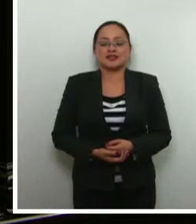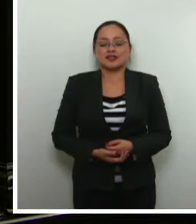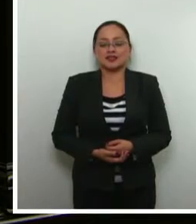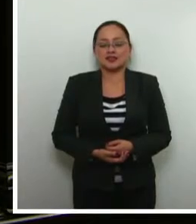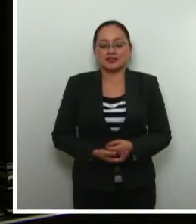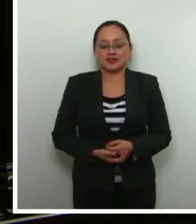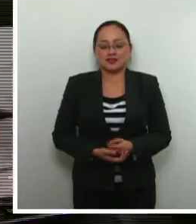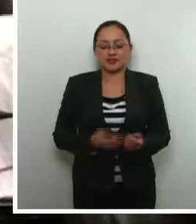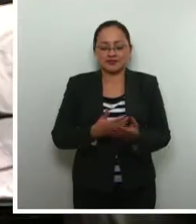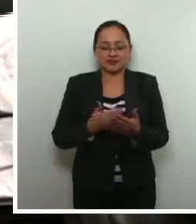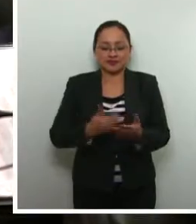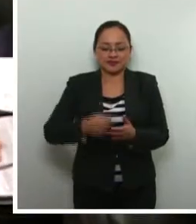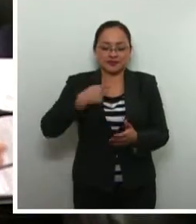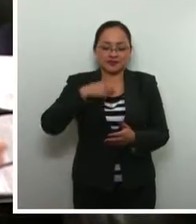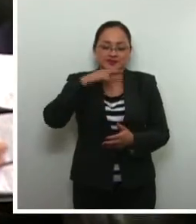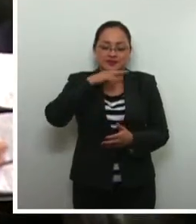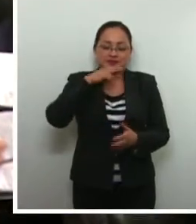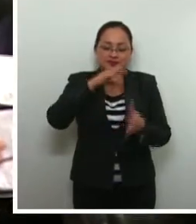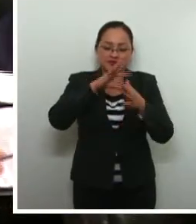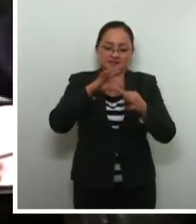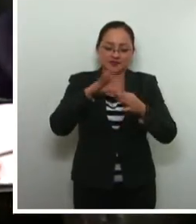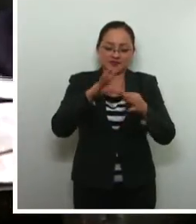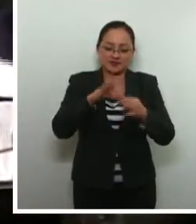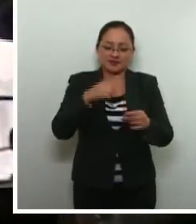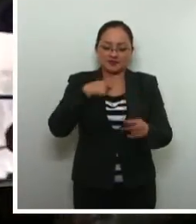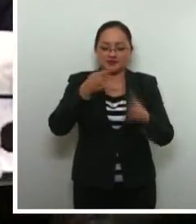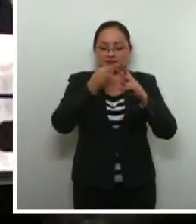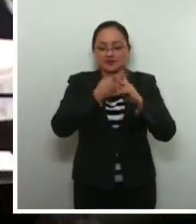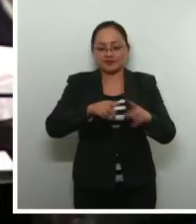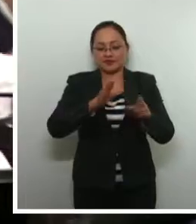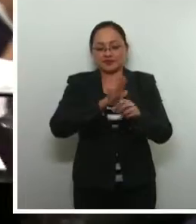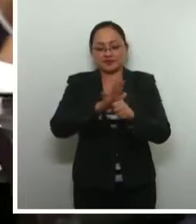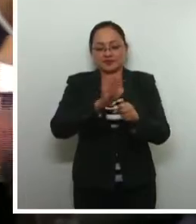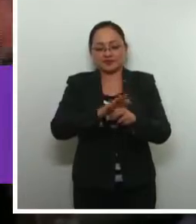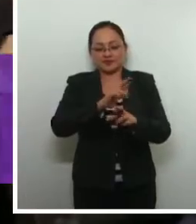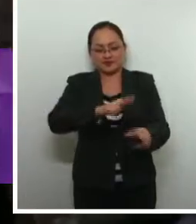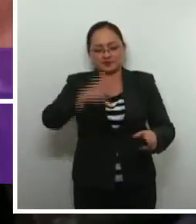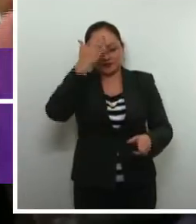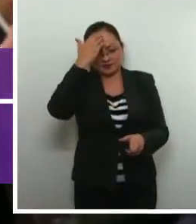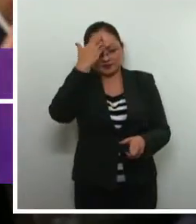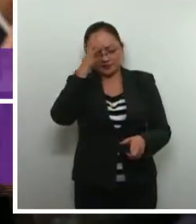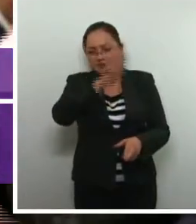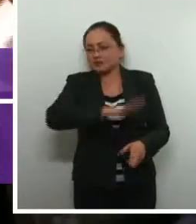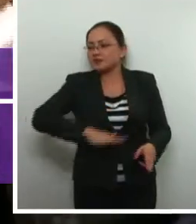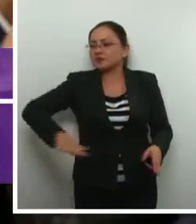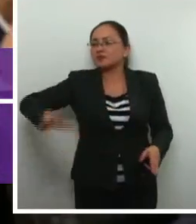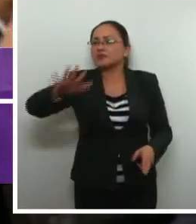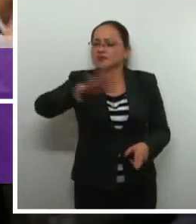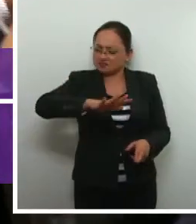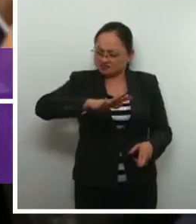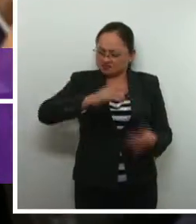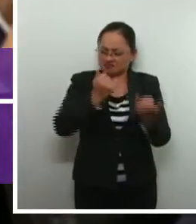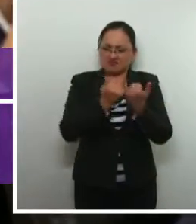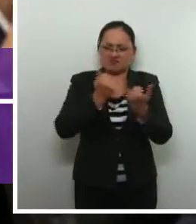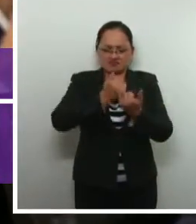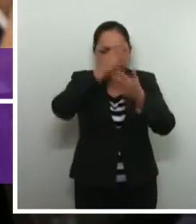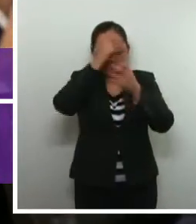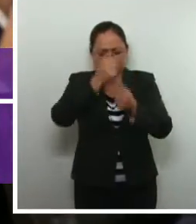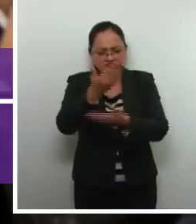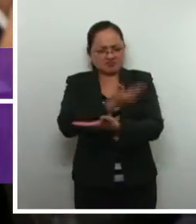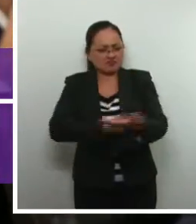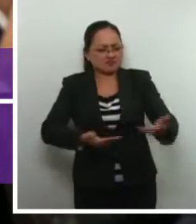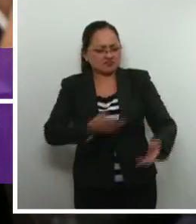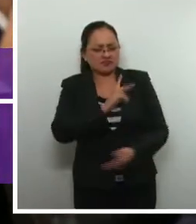Voy a ser muy breve y déjeme iniciar con un reconocimiento, creo que es colectivo, que compartimos